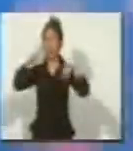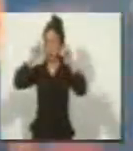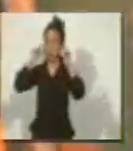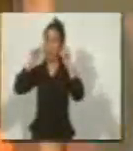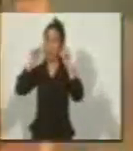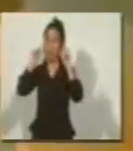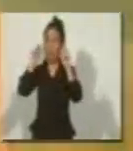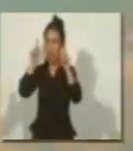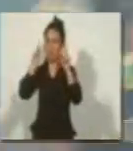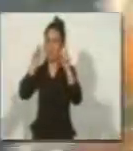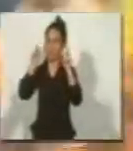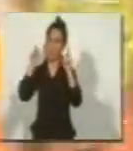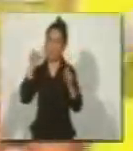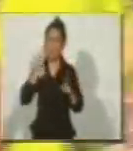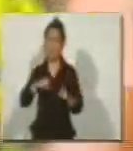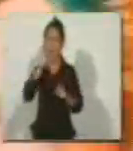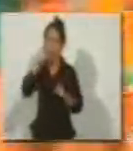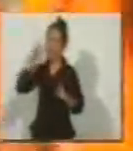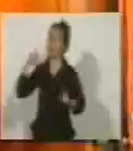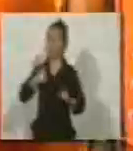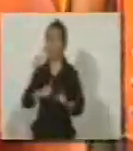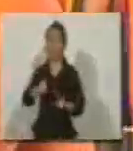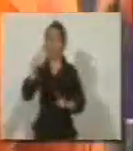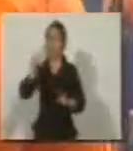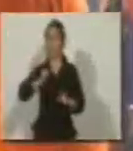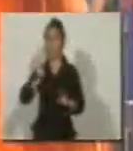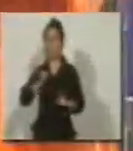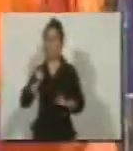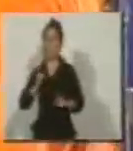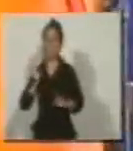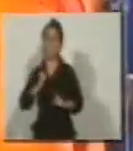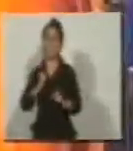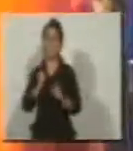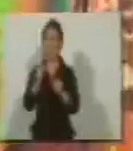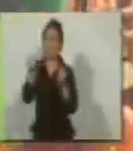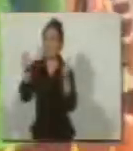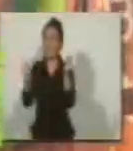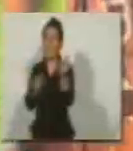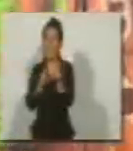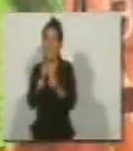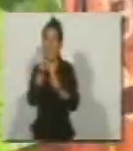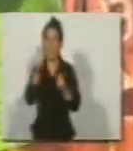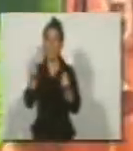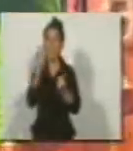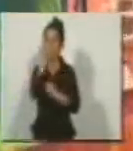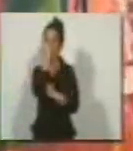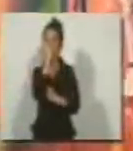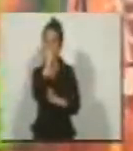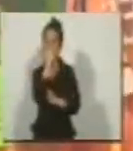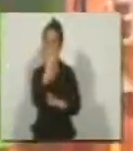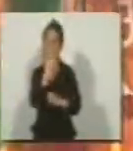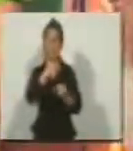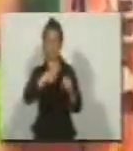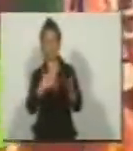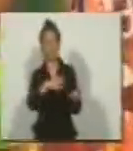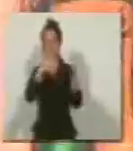Muchos años yo mamé la esencia del carnaval. Hoy la plasmo en un